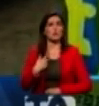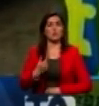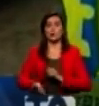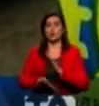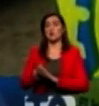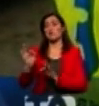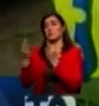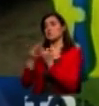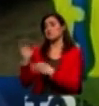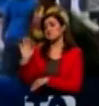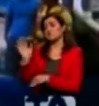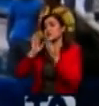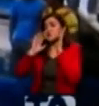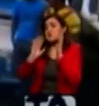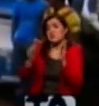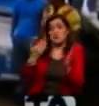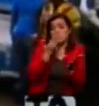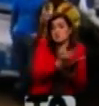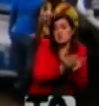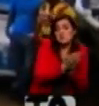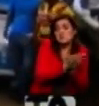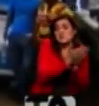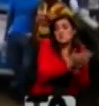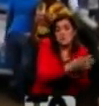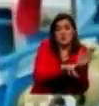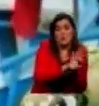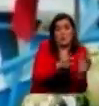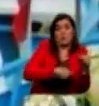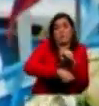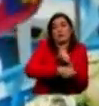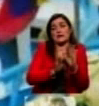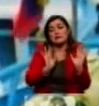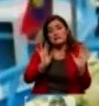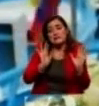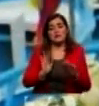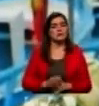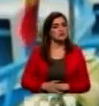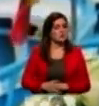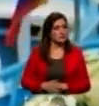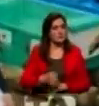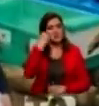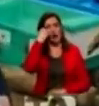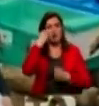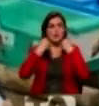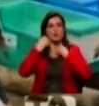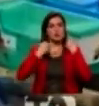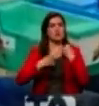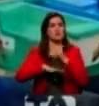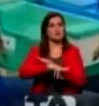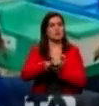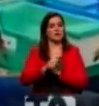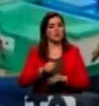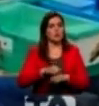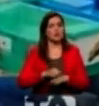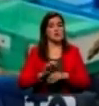¿Por qué? Porque no sabemos si que regresamos. Que no solo los amenazan y se llevan todo su trabajo, sino que además los golpean. Te dejan botado, te